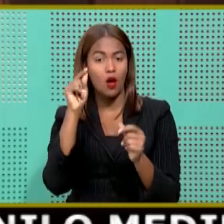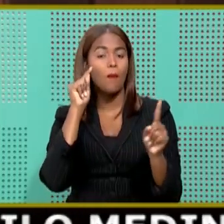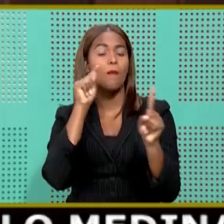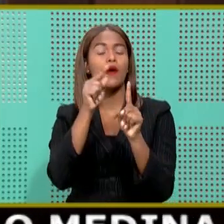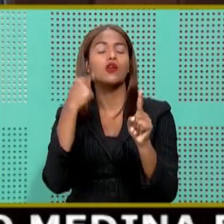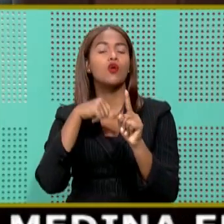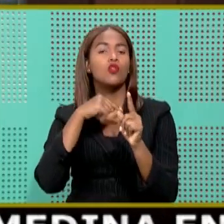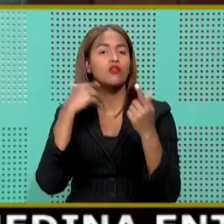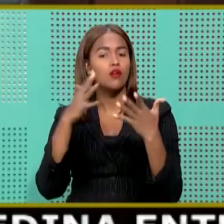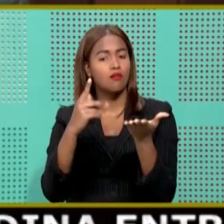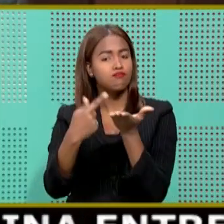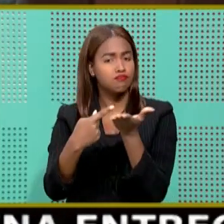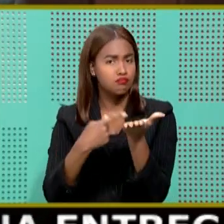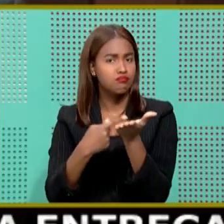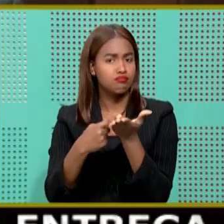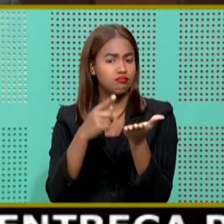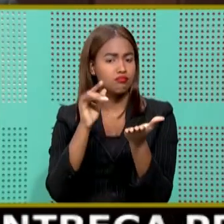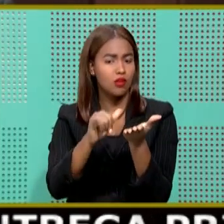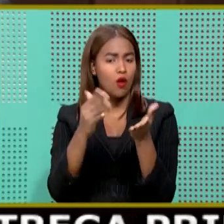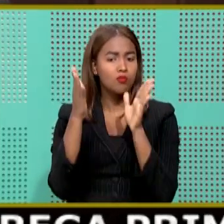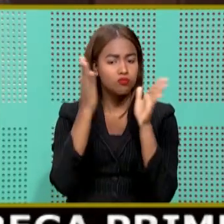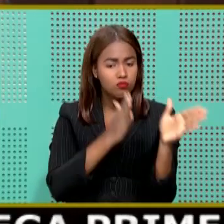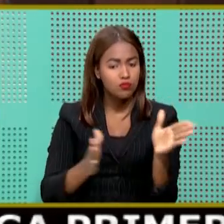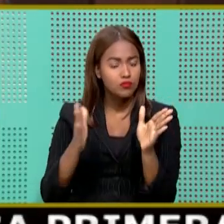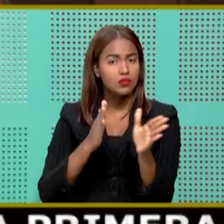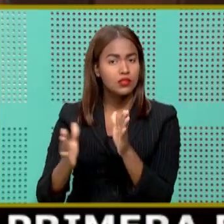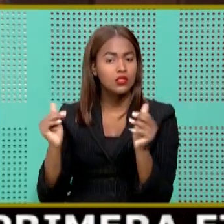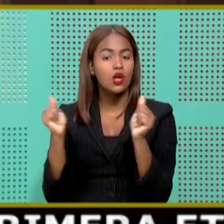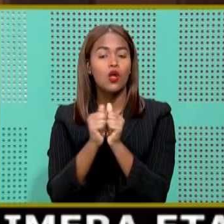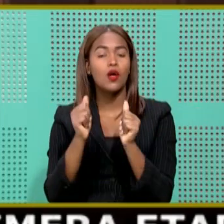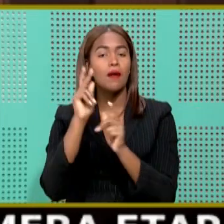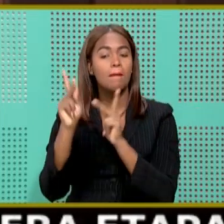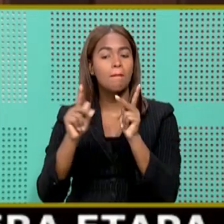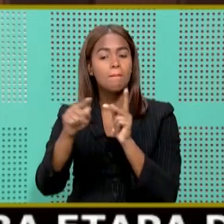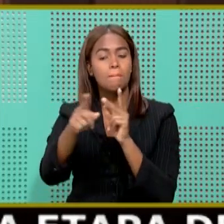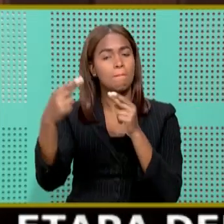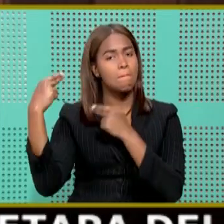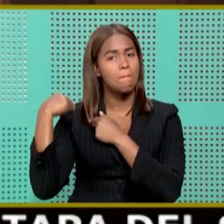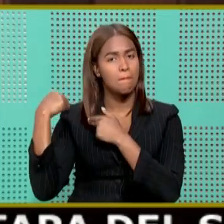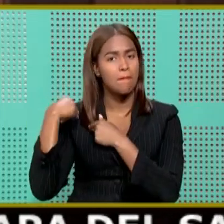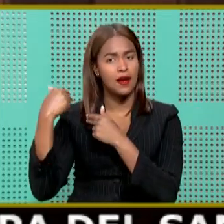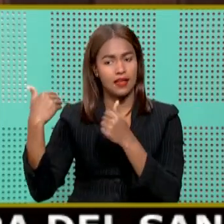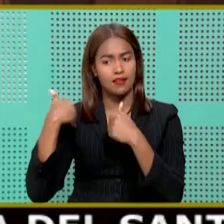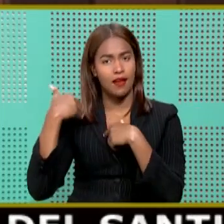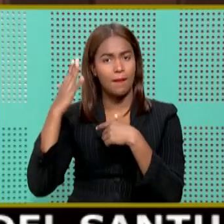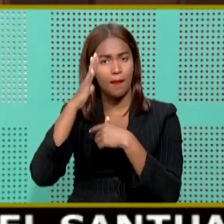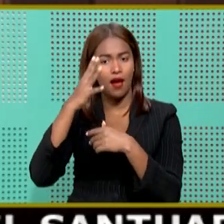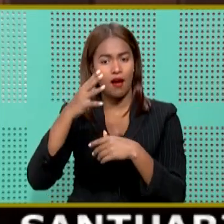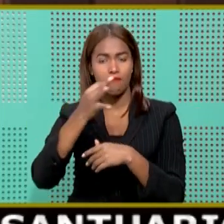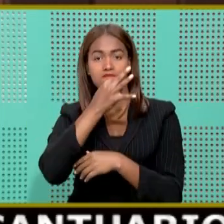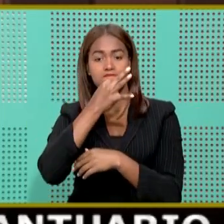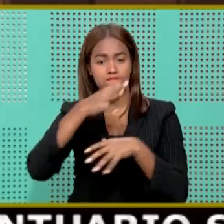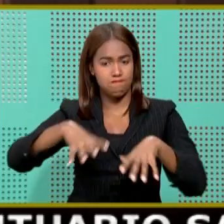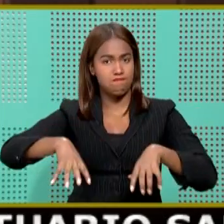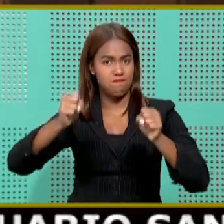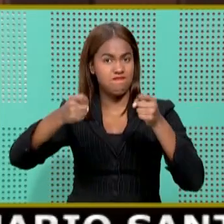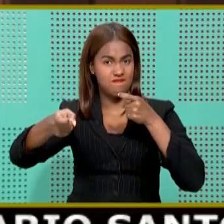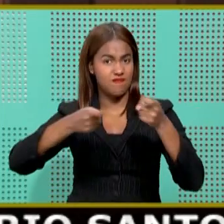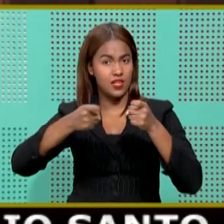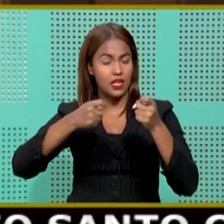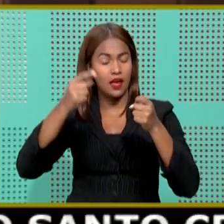tratado de coordinar con las autoridades entrantes con fines de dar a